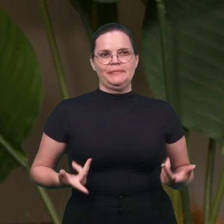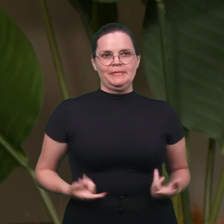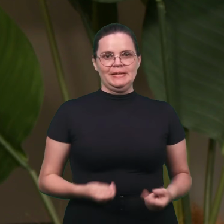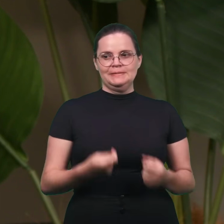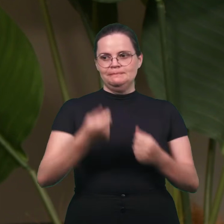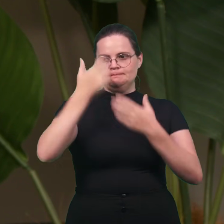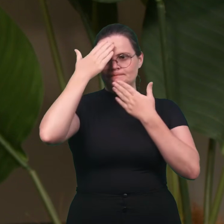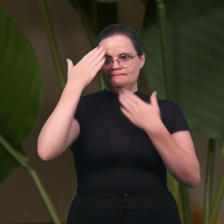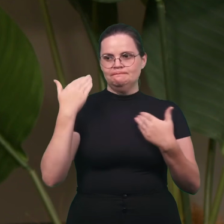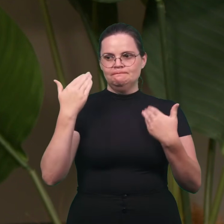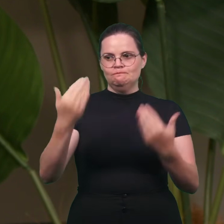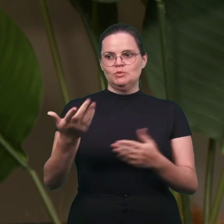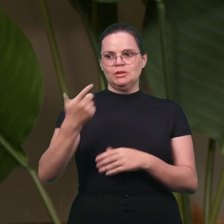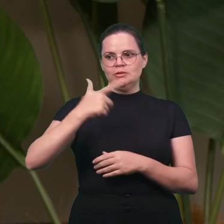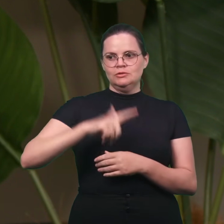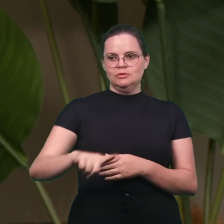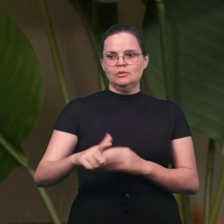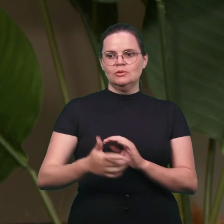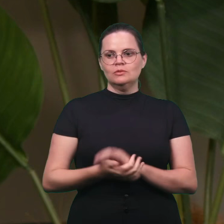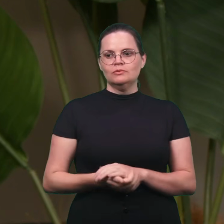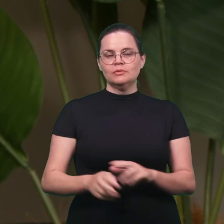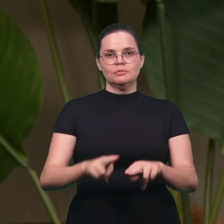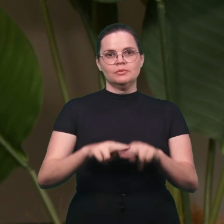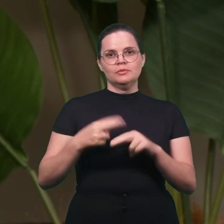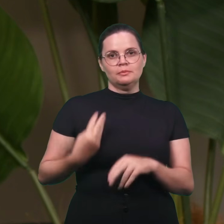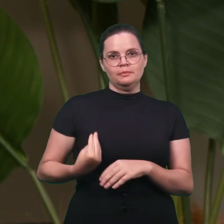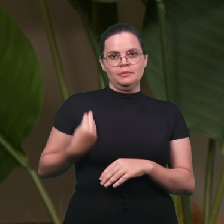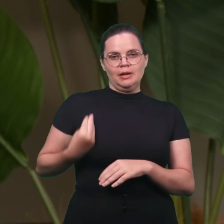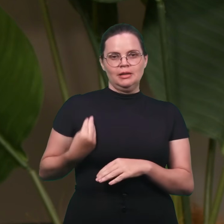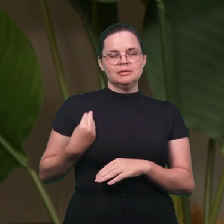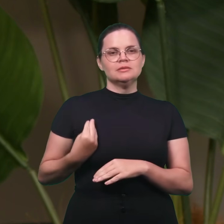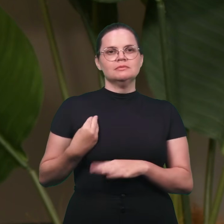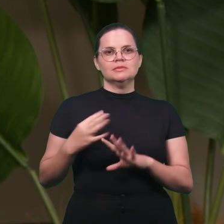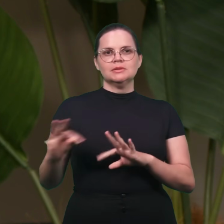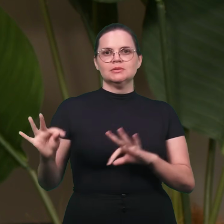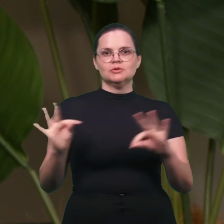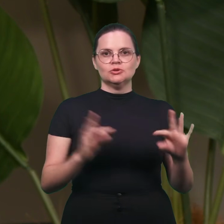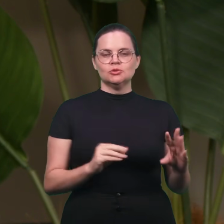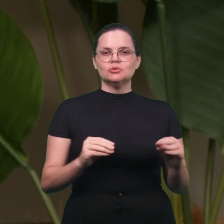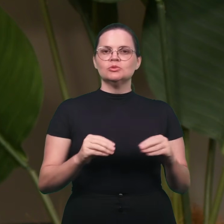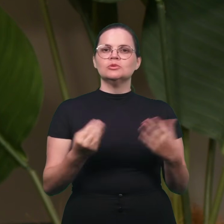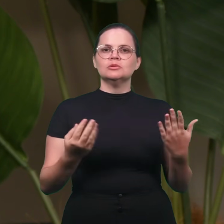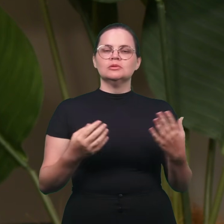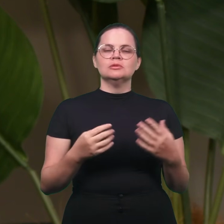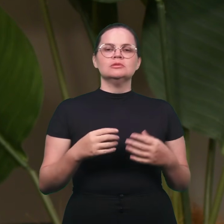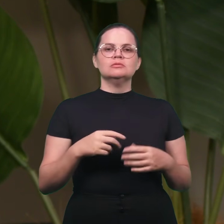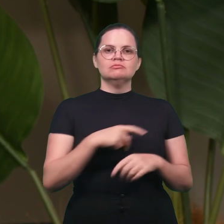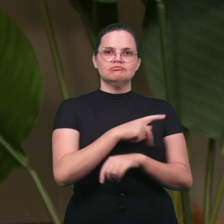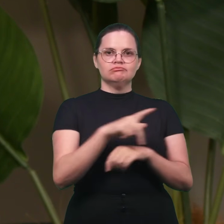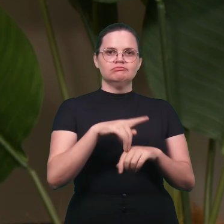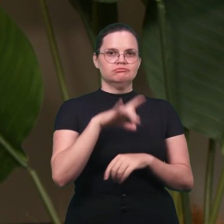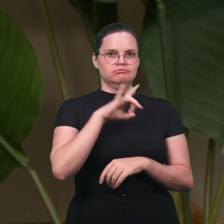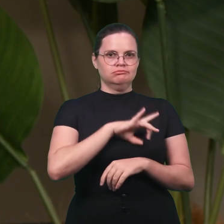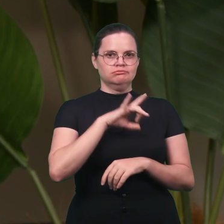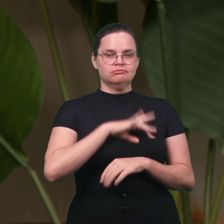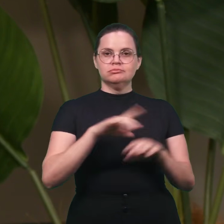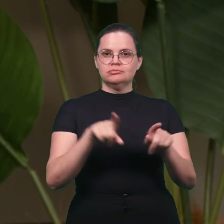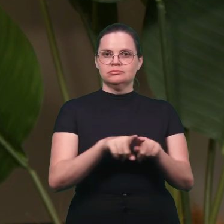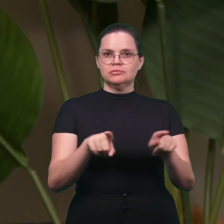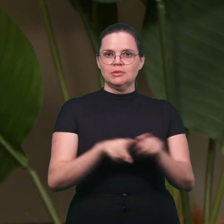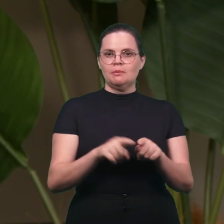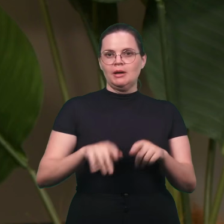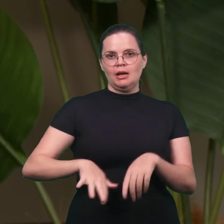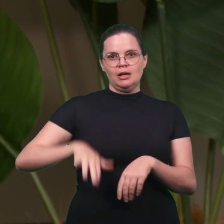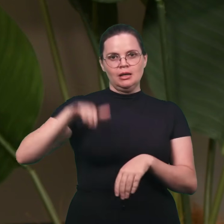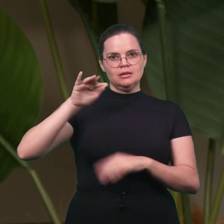Chile. Muito obrigado mais uma vez pela participação do Chile, né? Do Crescendo